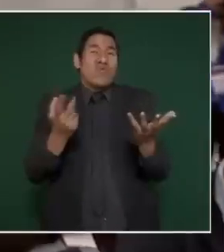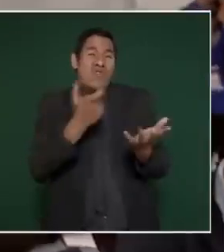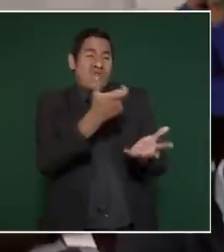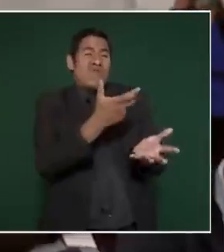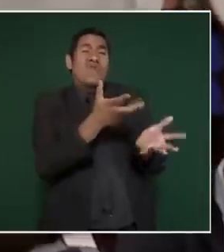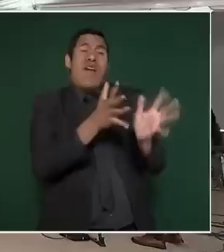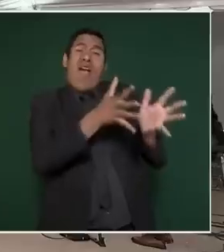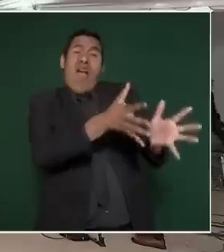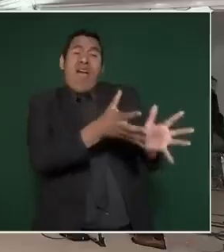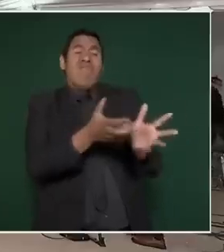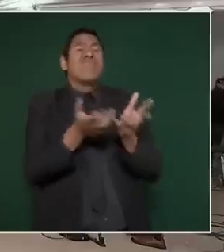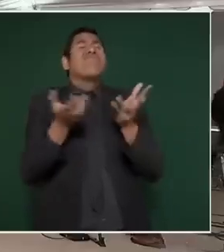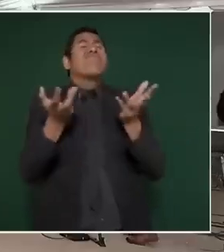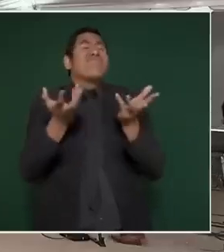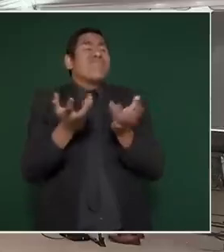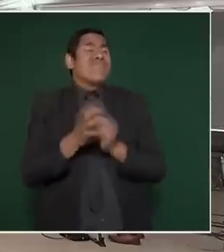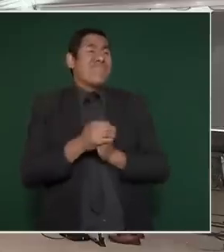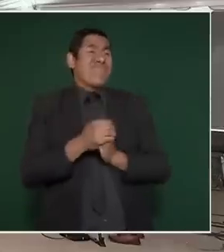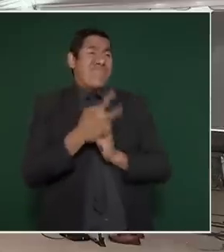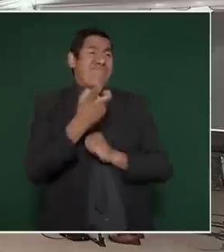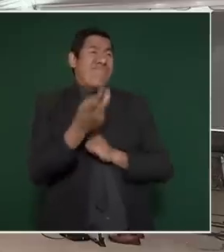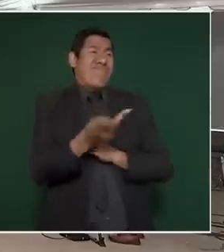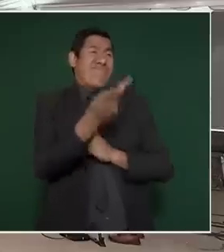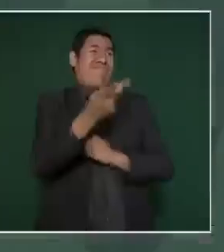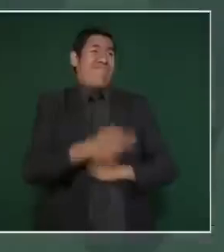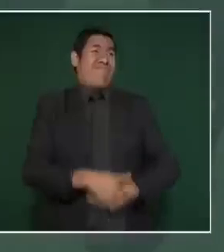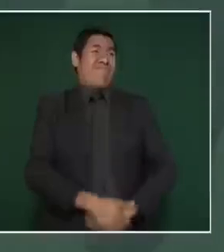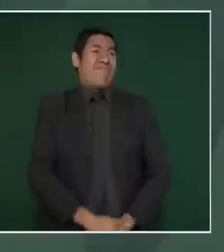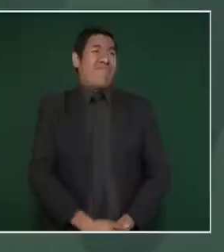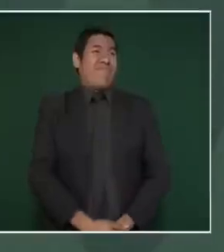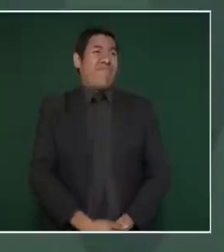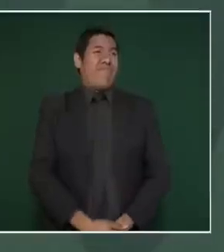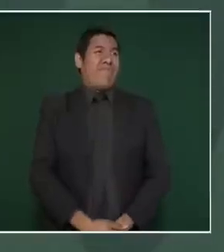se mantendrán. Pregúntale, presidente. Pues